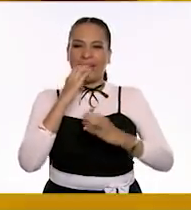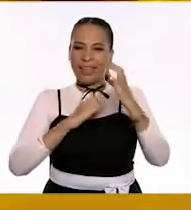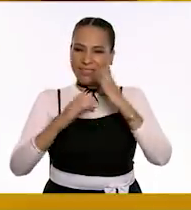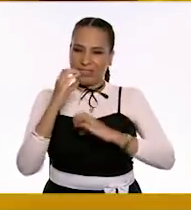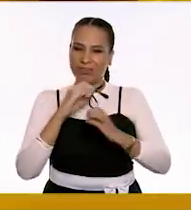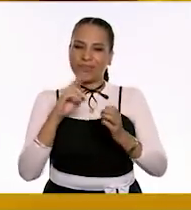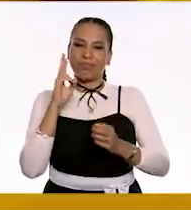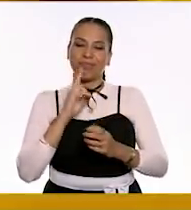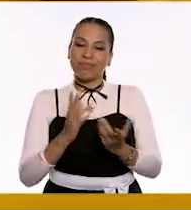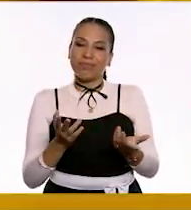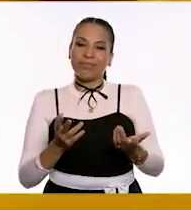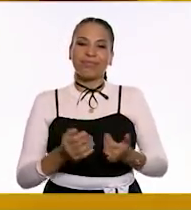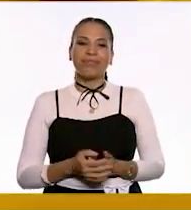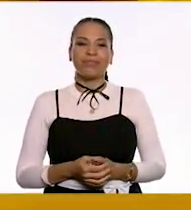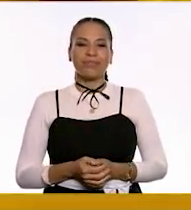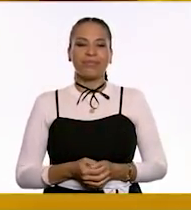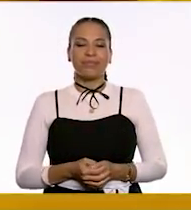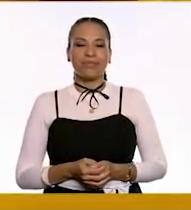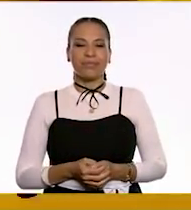canción.